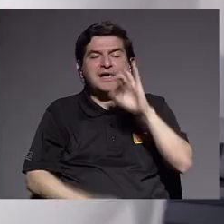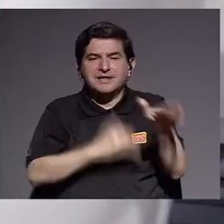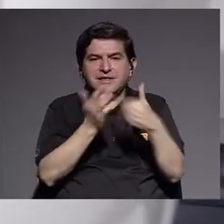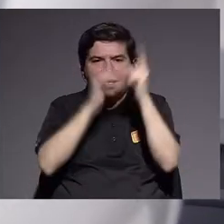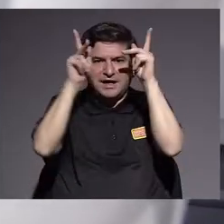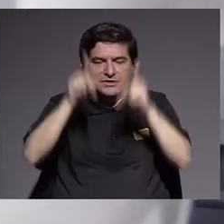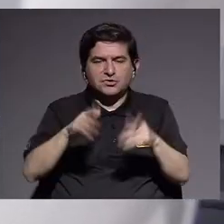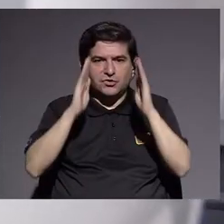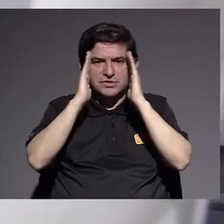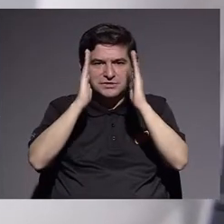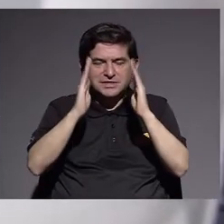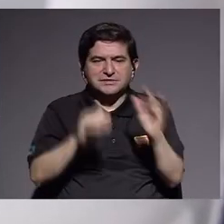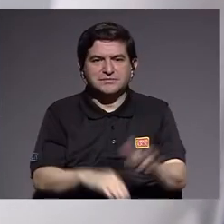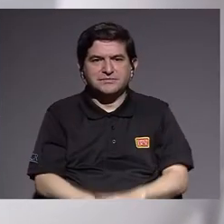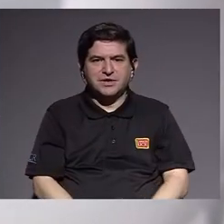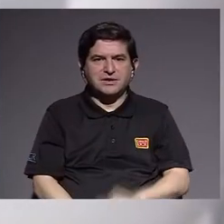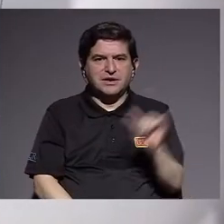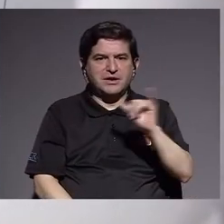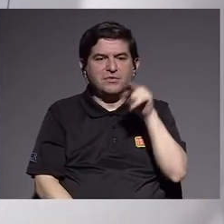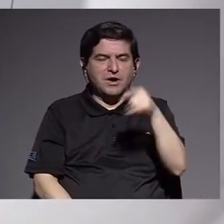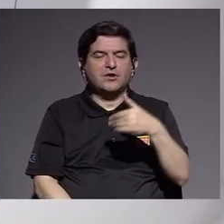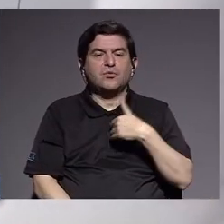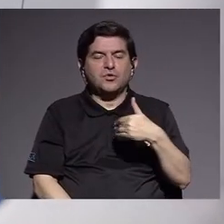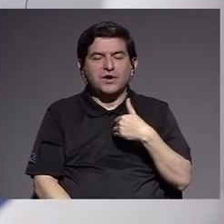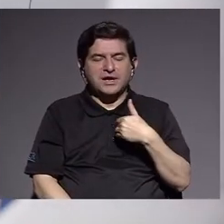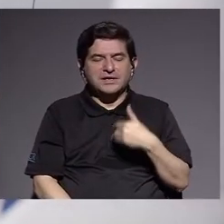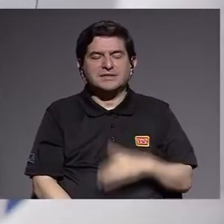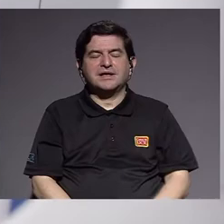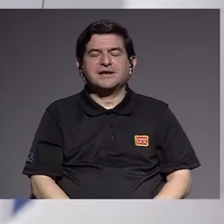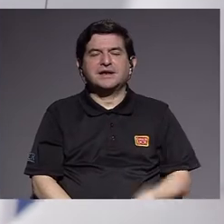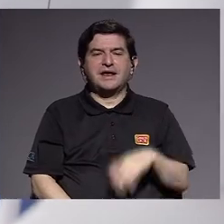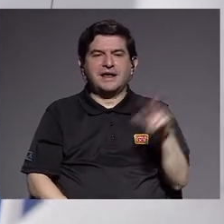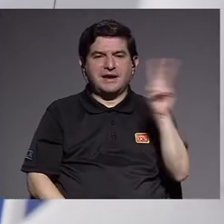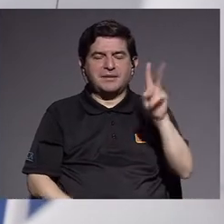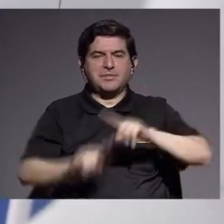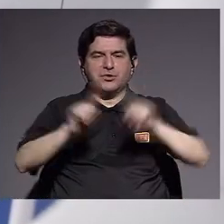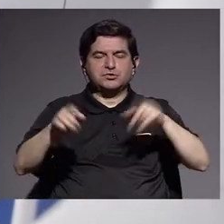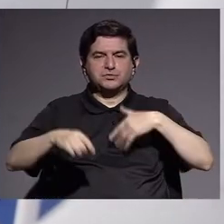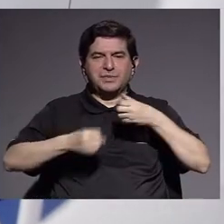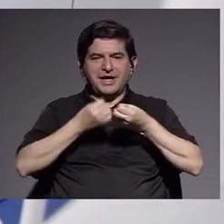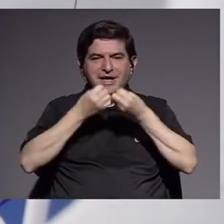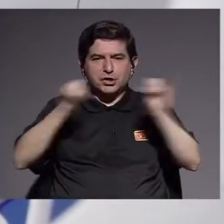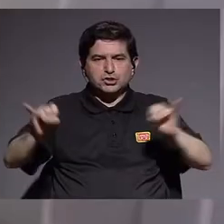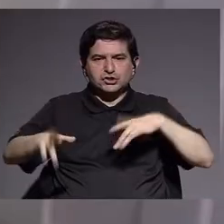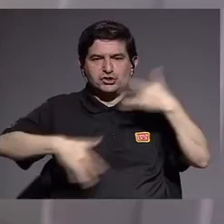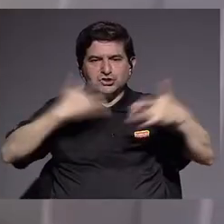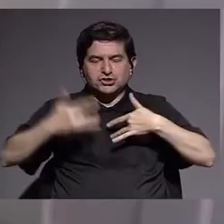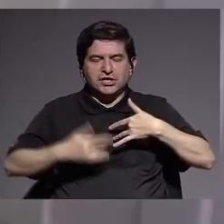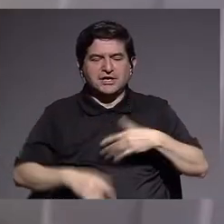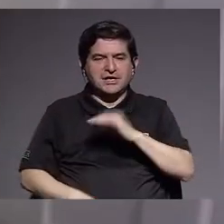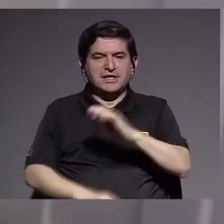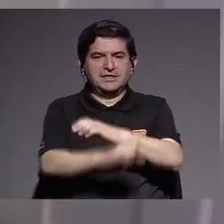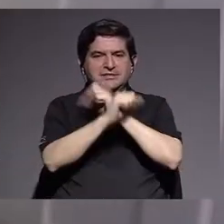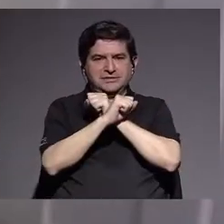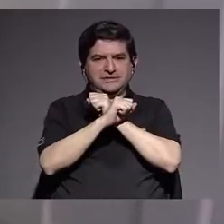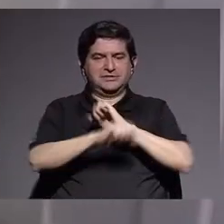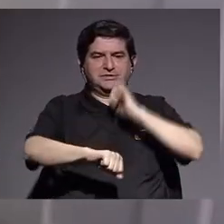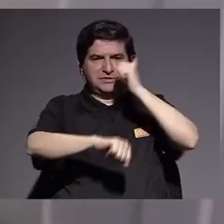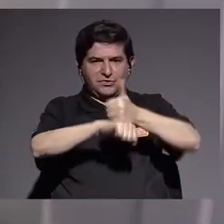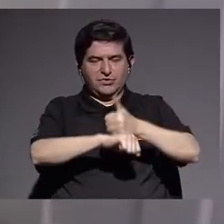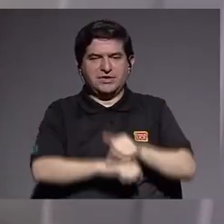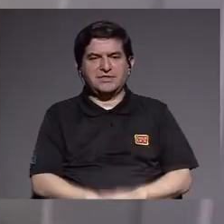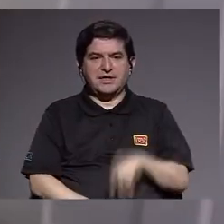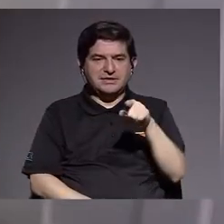entonces la idea es tratar a todos los pacientes como si fueran pacientes portadores asintomáticos verdad y así le damos